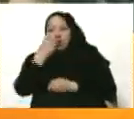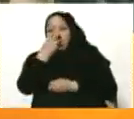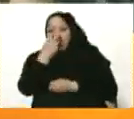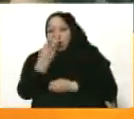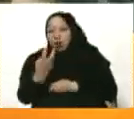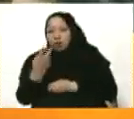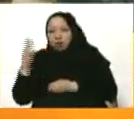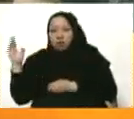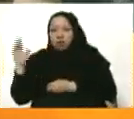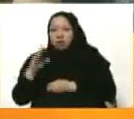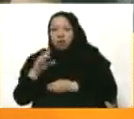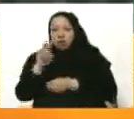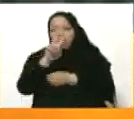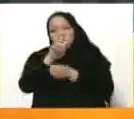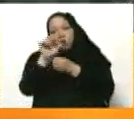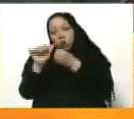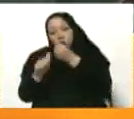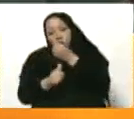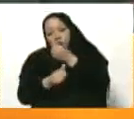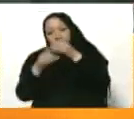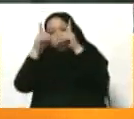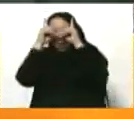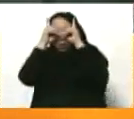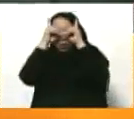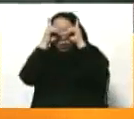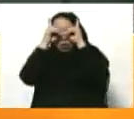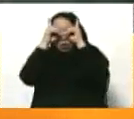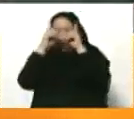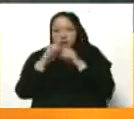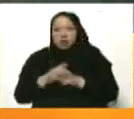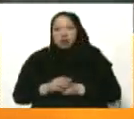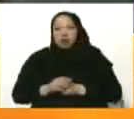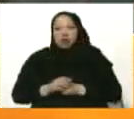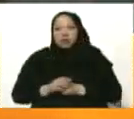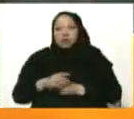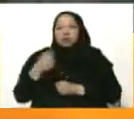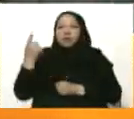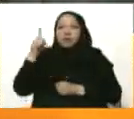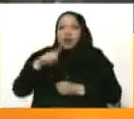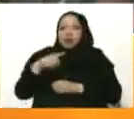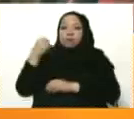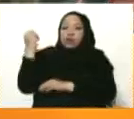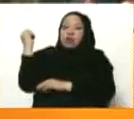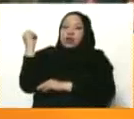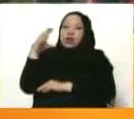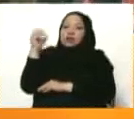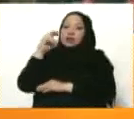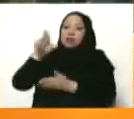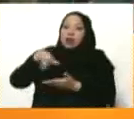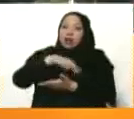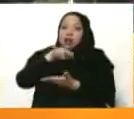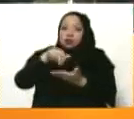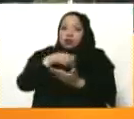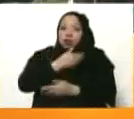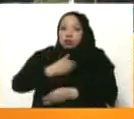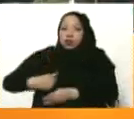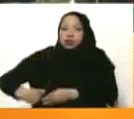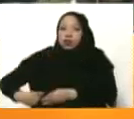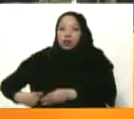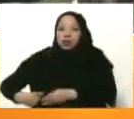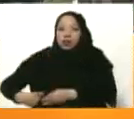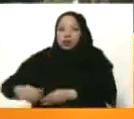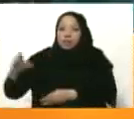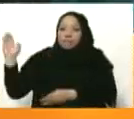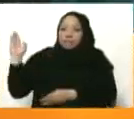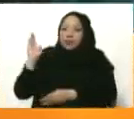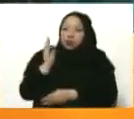compañera vicepresidenta de la República, Delcy Rodríguez, y el presidente de la Asamblea Nacional, Jorge Rodríguez, quienes se han apersonado para verificar ellos